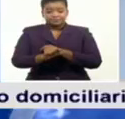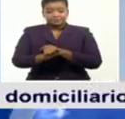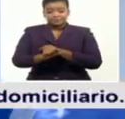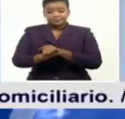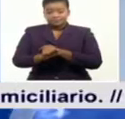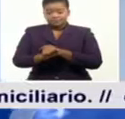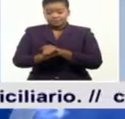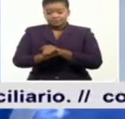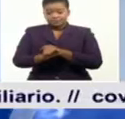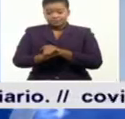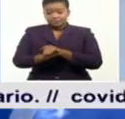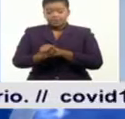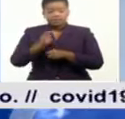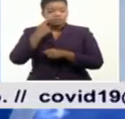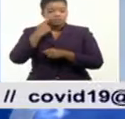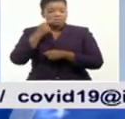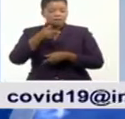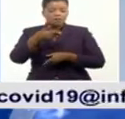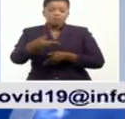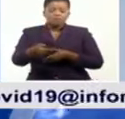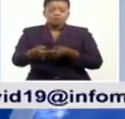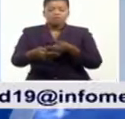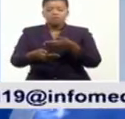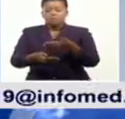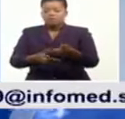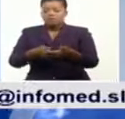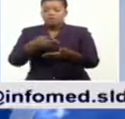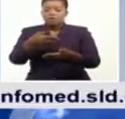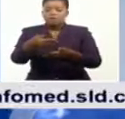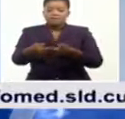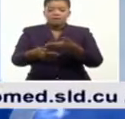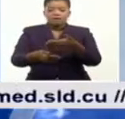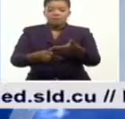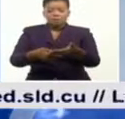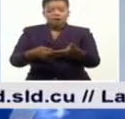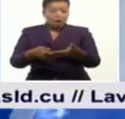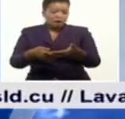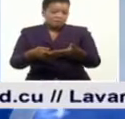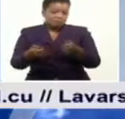6.743, tienen una evolución clínica estable.